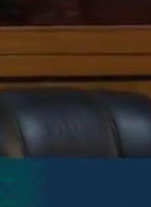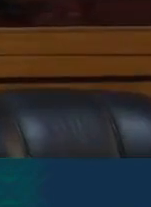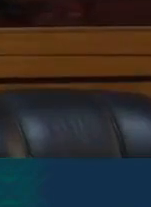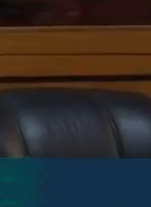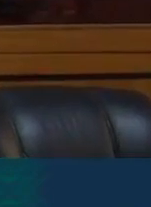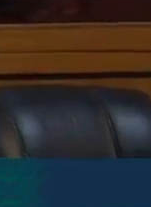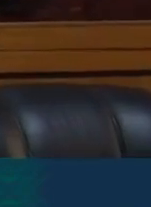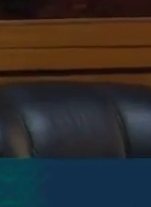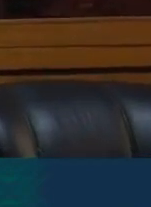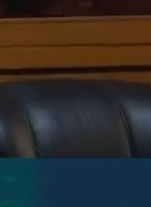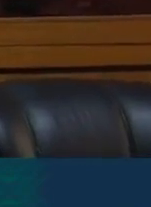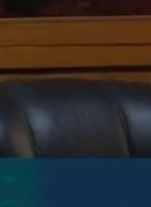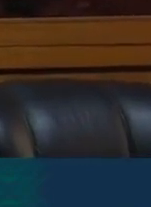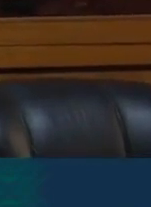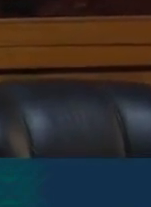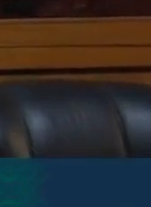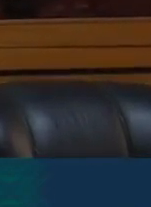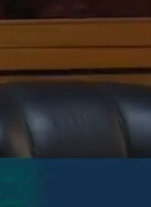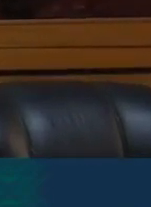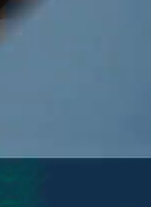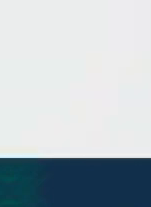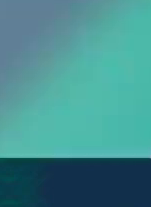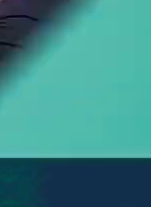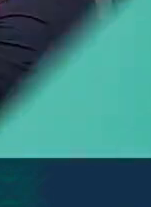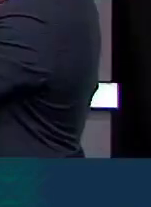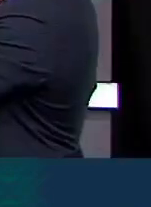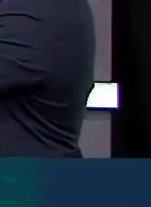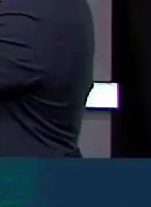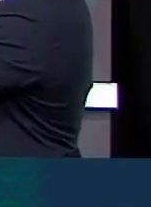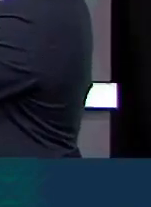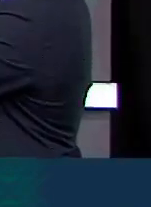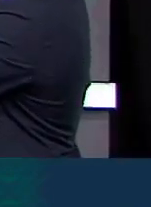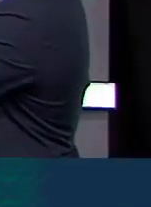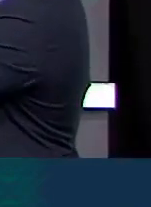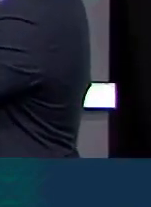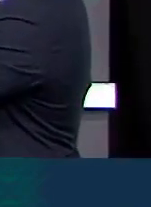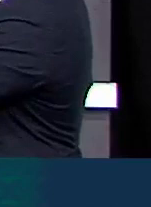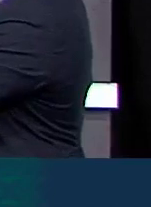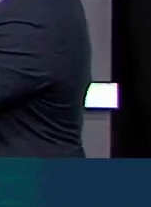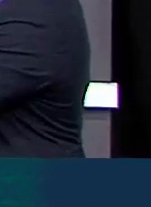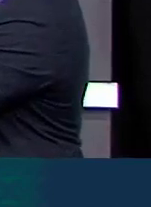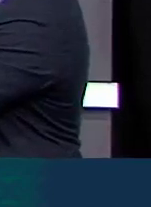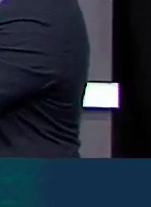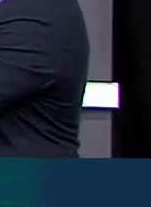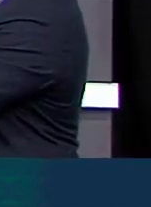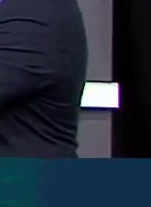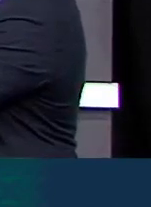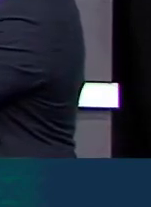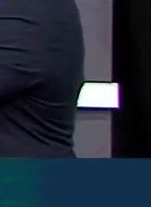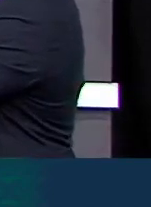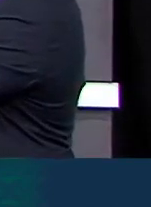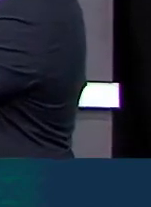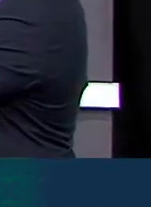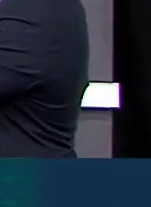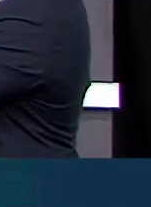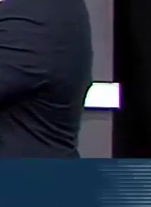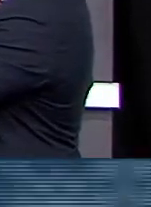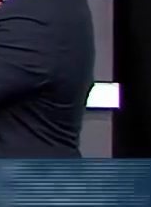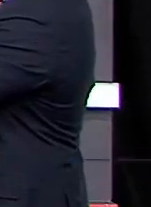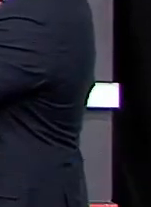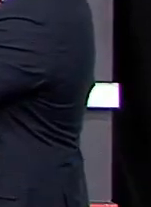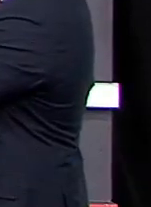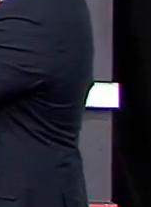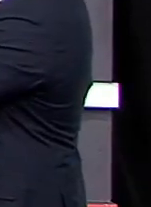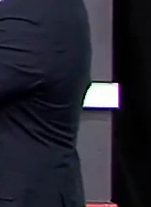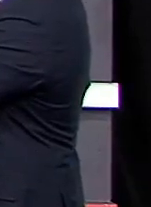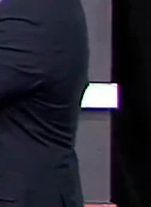departamento, también es un impacto que se realiza a nivel nacional, porque el flujo es constante de Santa Cruz al interior y del interior hacia